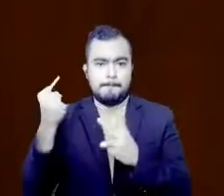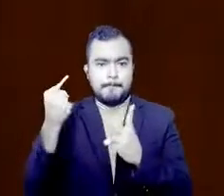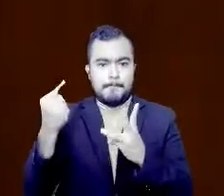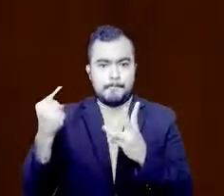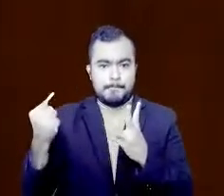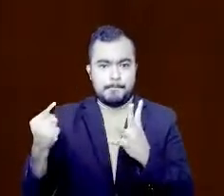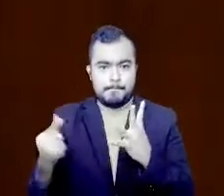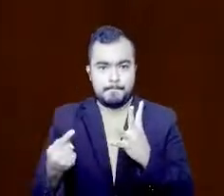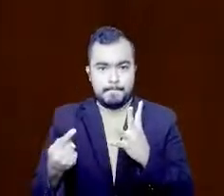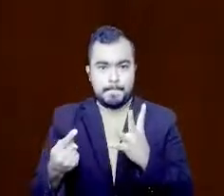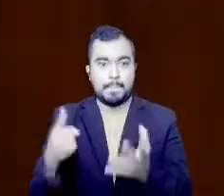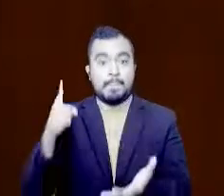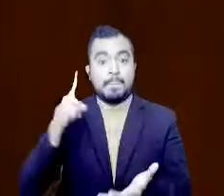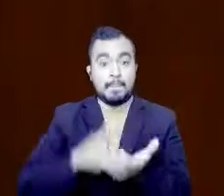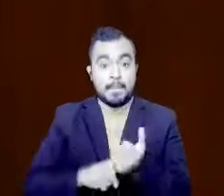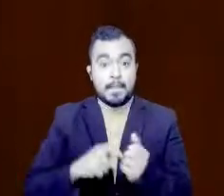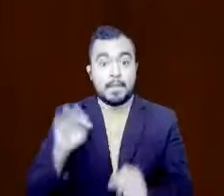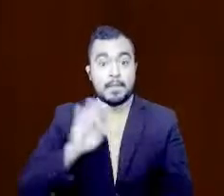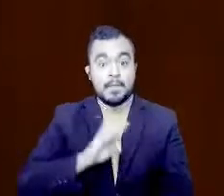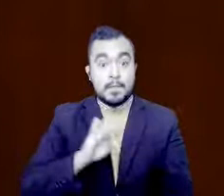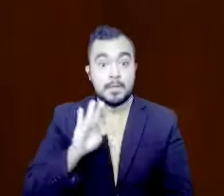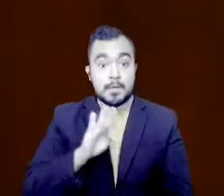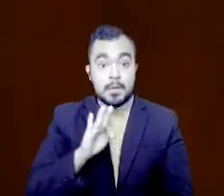este sector falla,